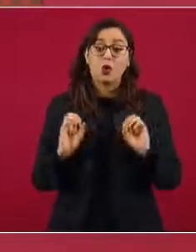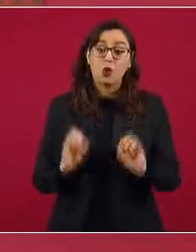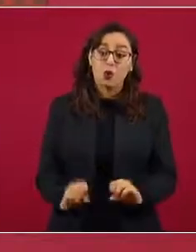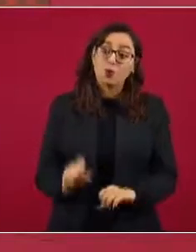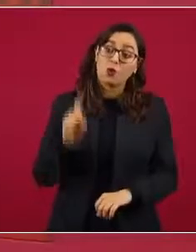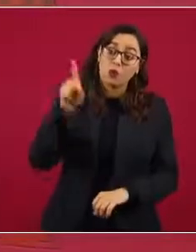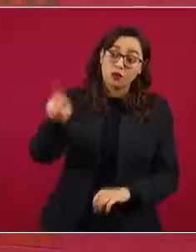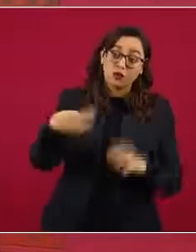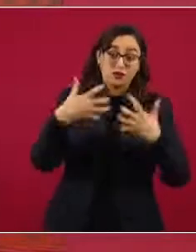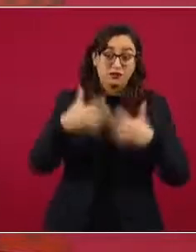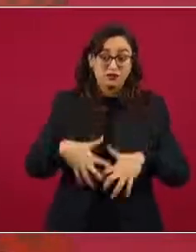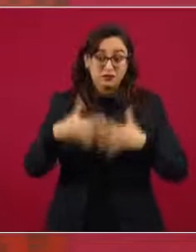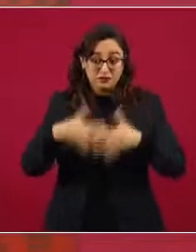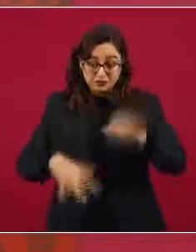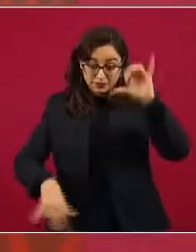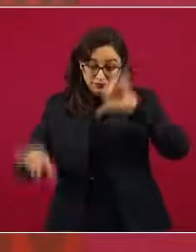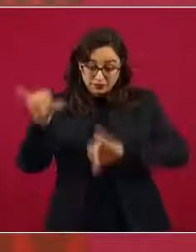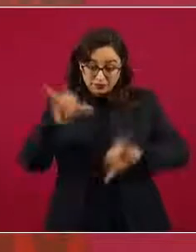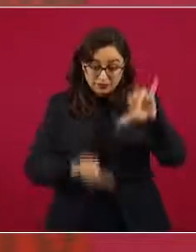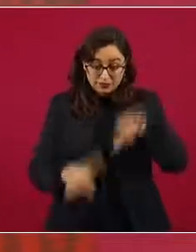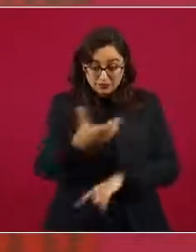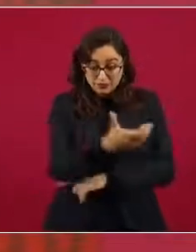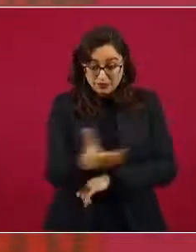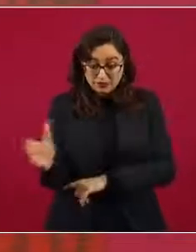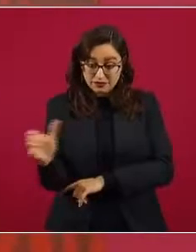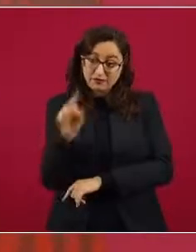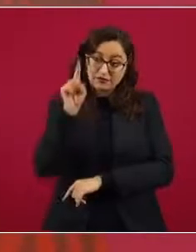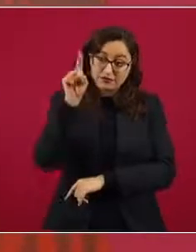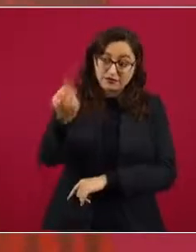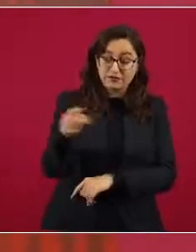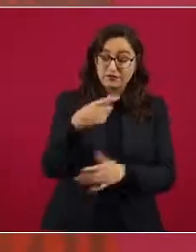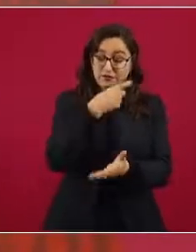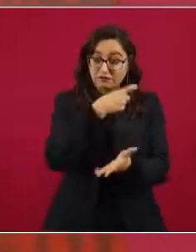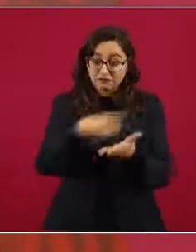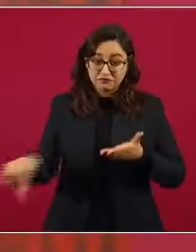fertilizantes de Coatzacoalcos,